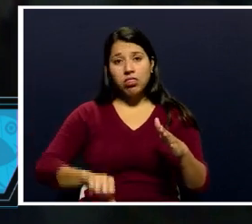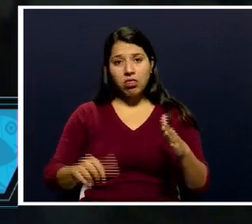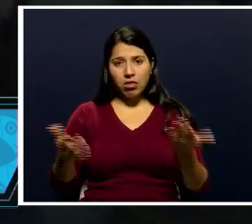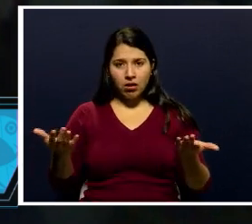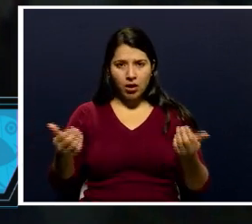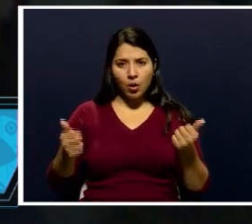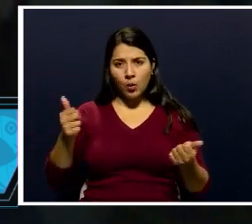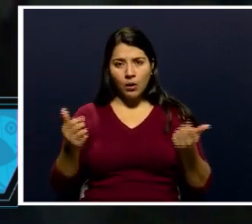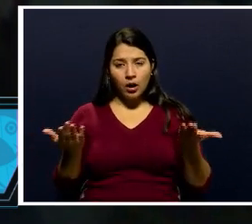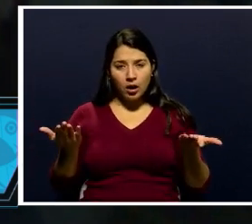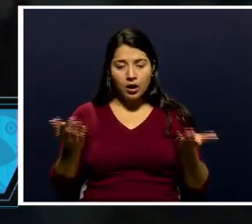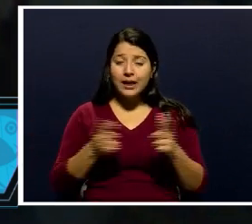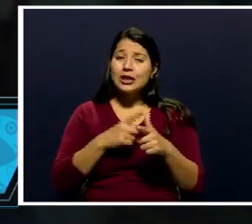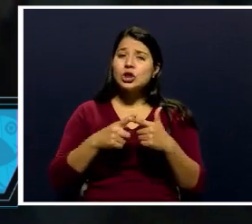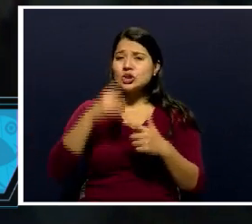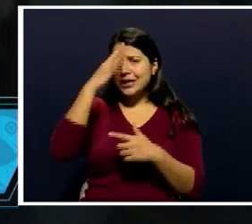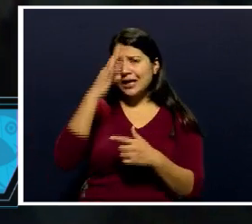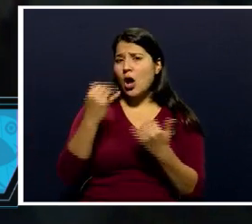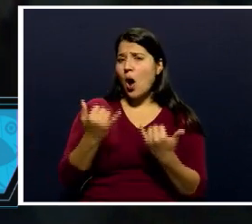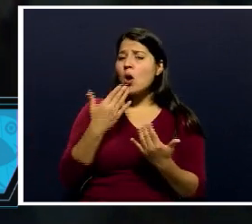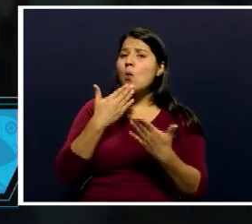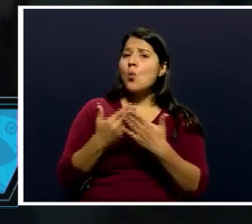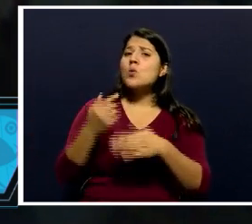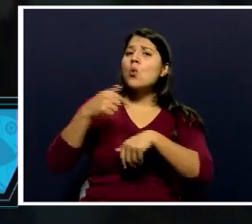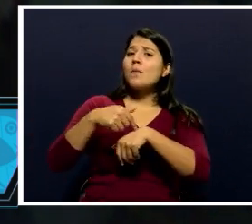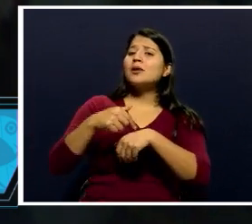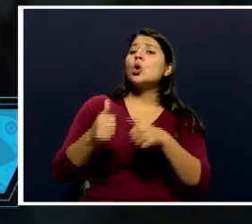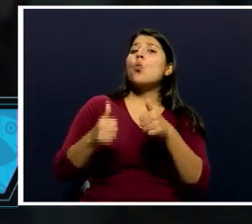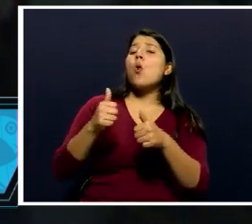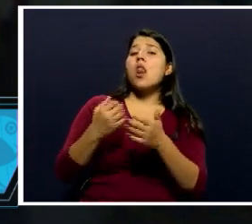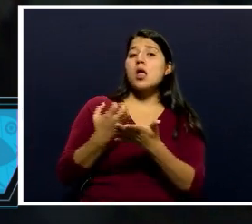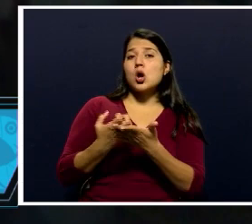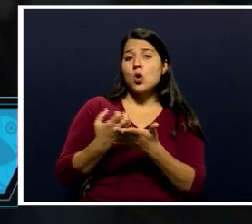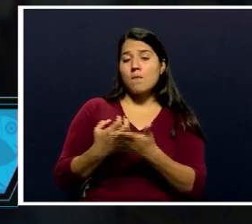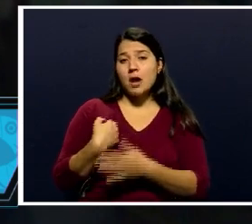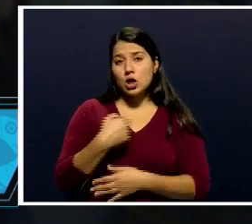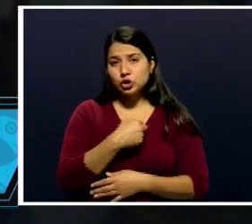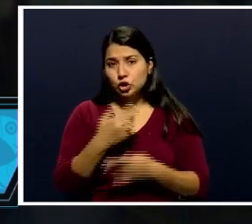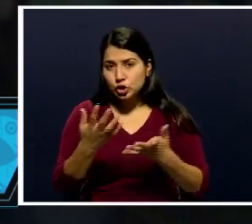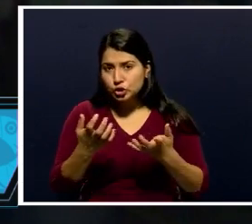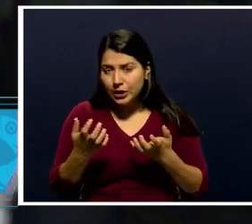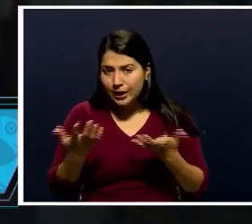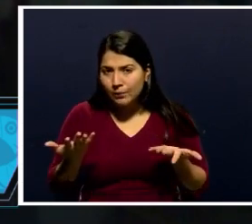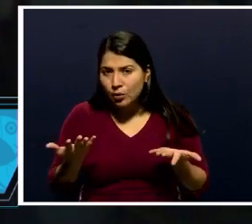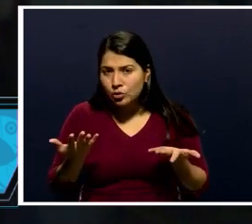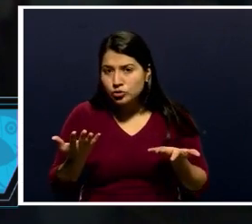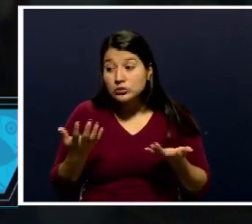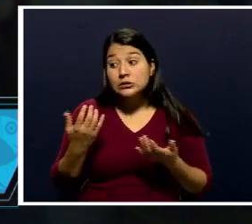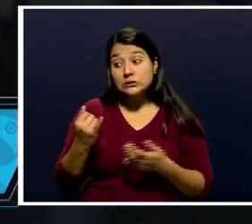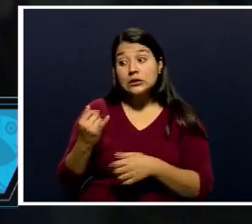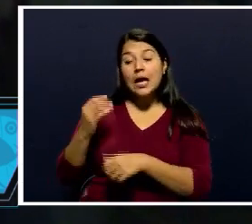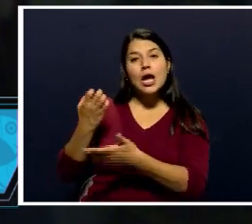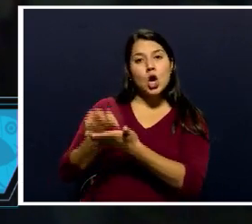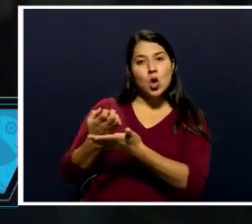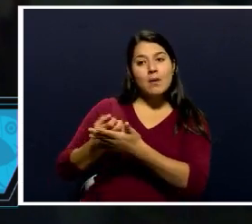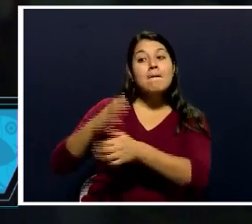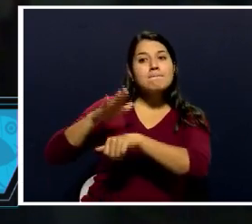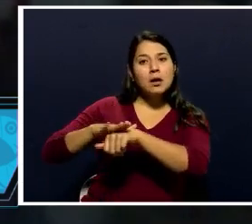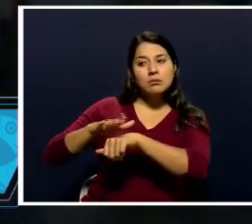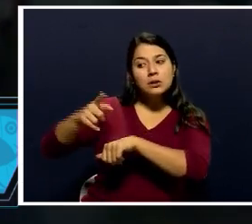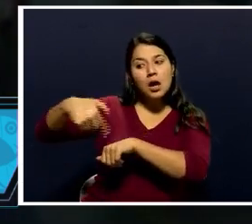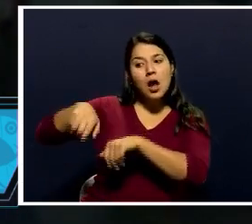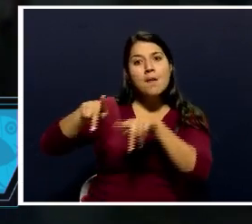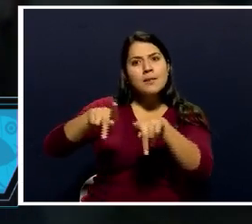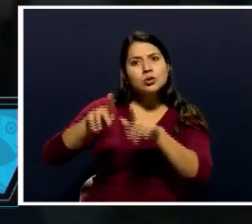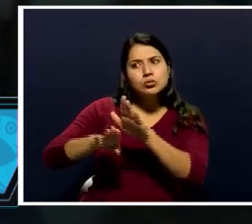yo creo que es un buen momento para decidir qué clase de economía queremos. Una economía que permita que las personas florezcan, que